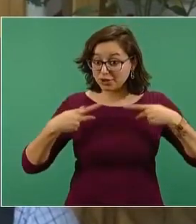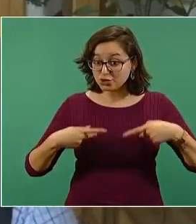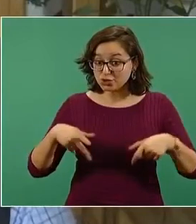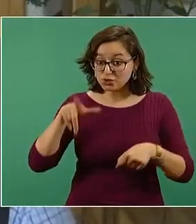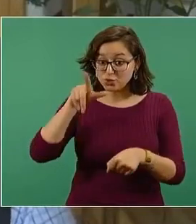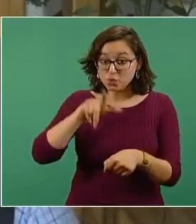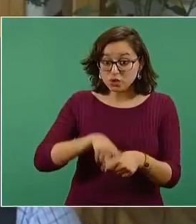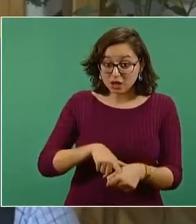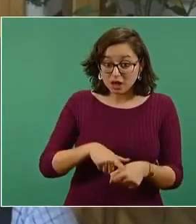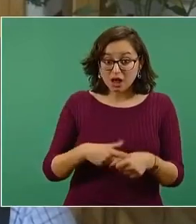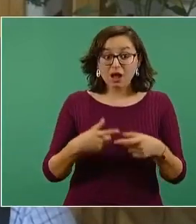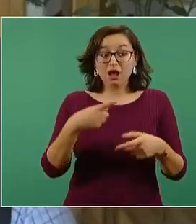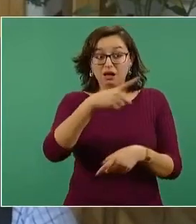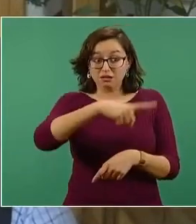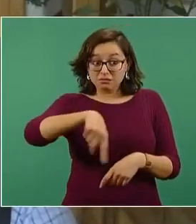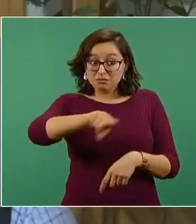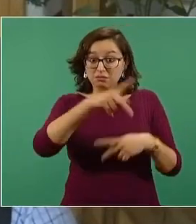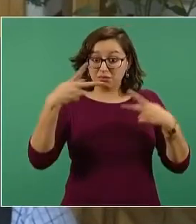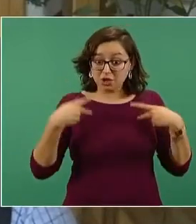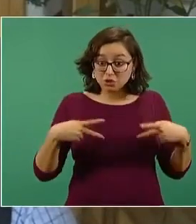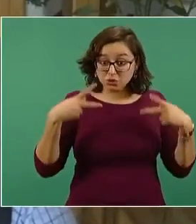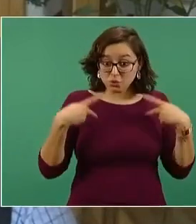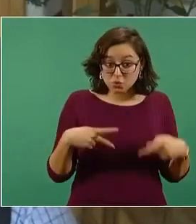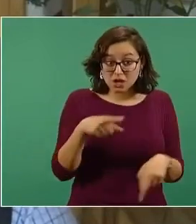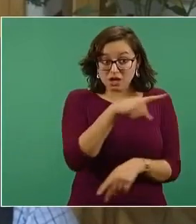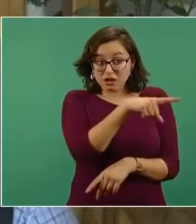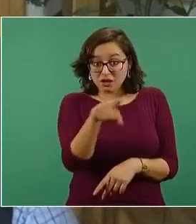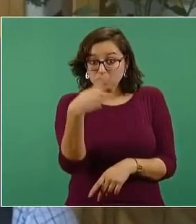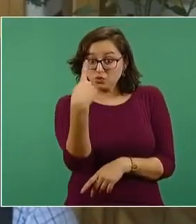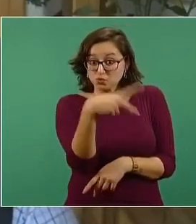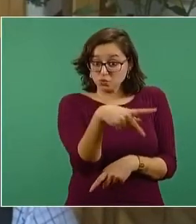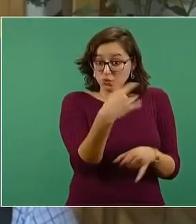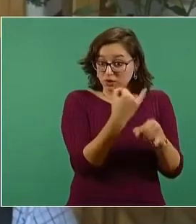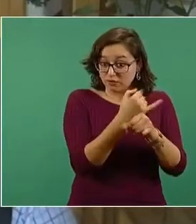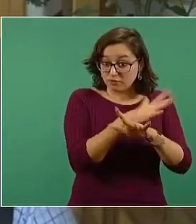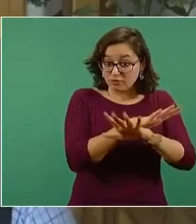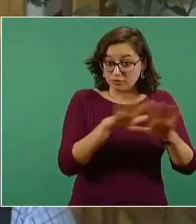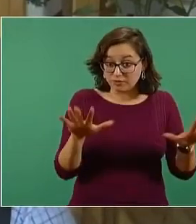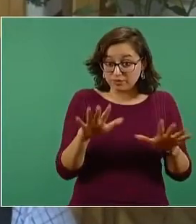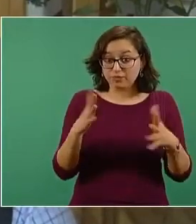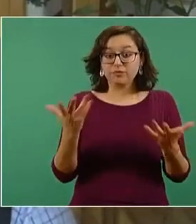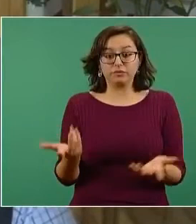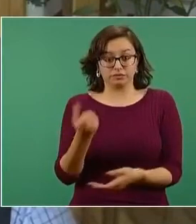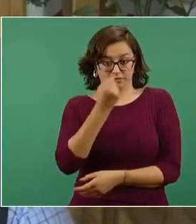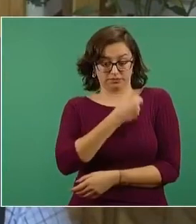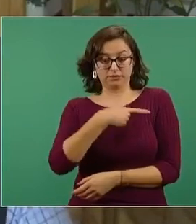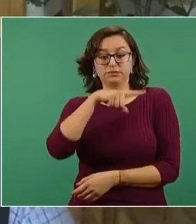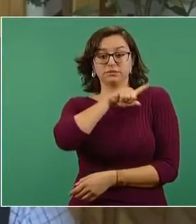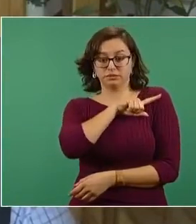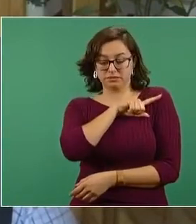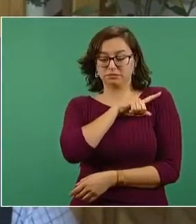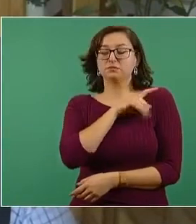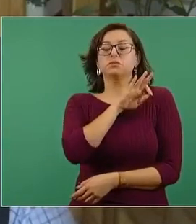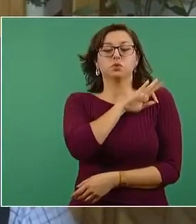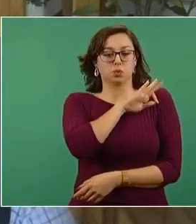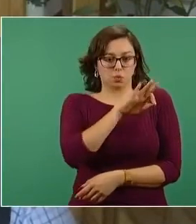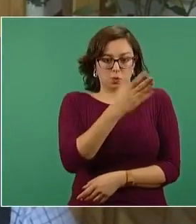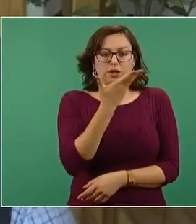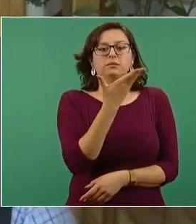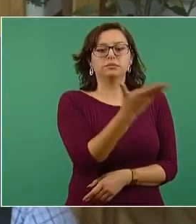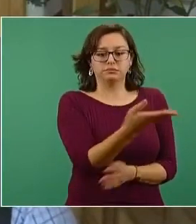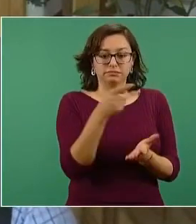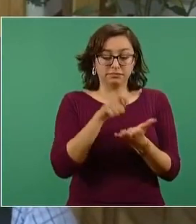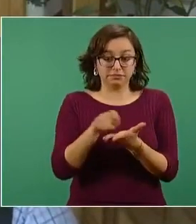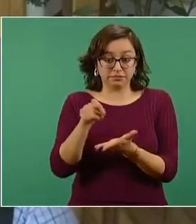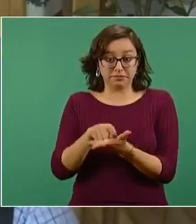personas que depositan su información en base obviamente a que el sector salud puede tomarlos para efectos de sus